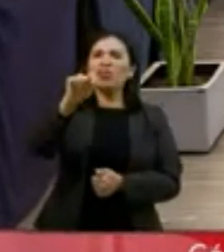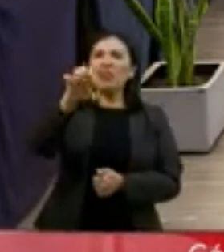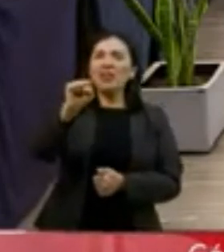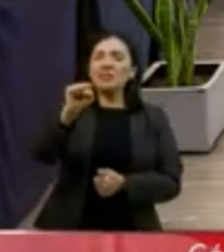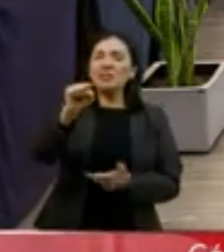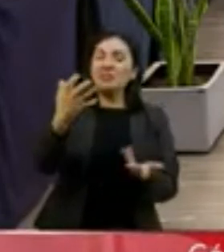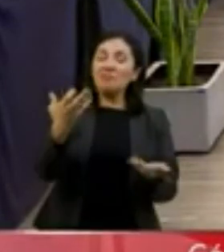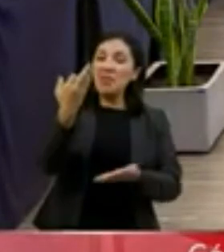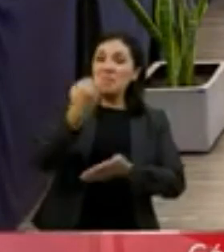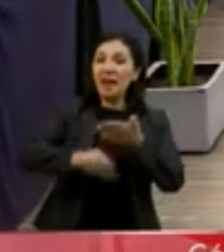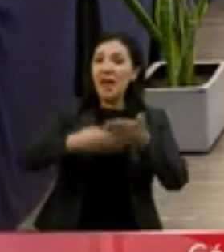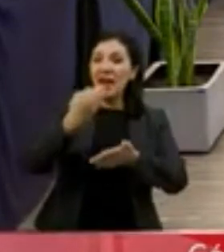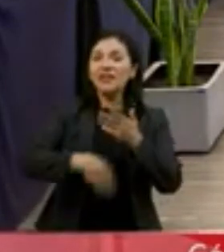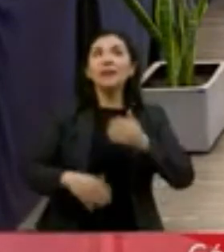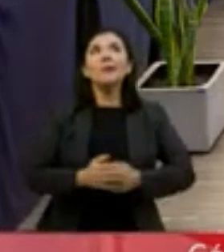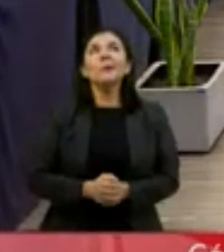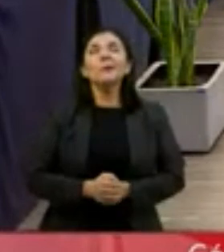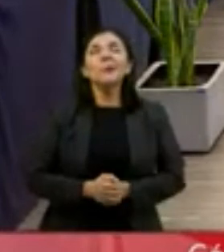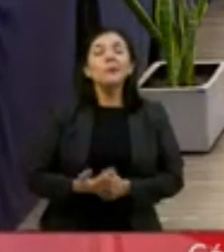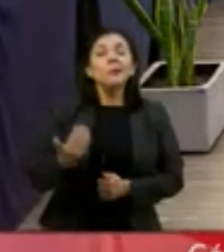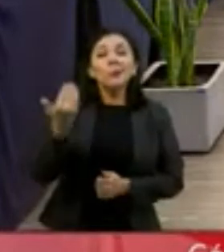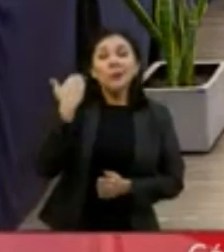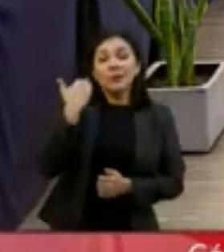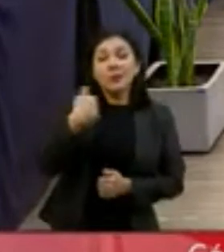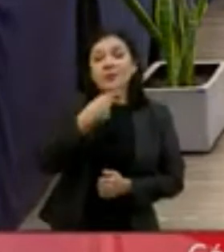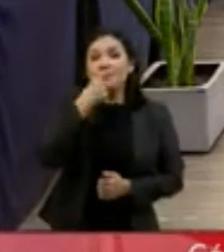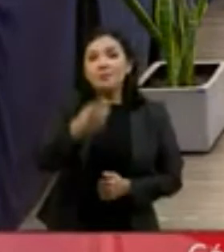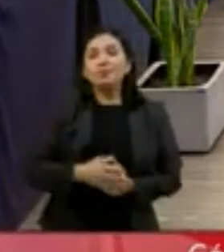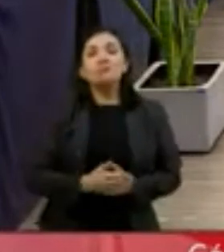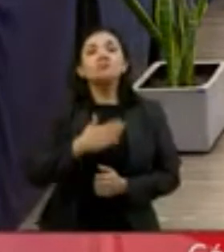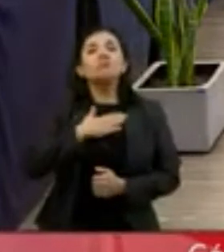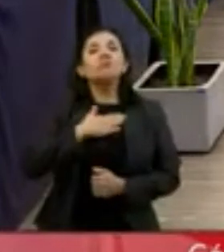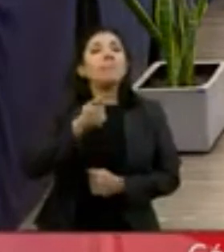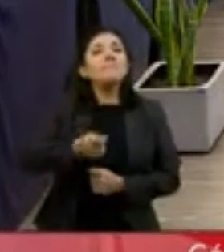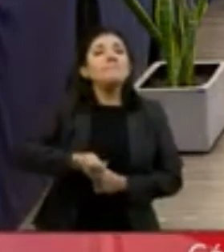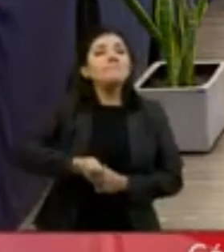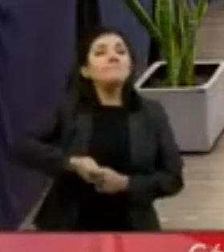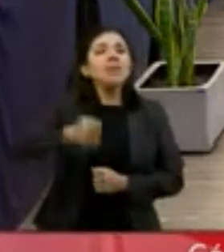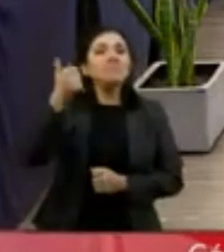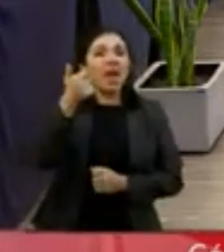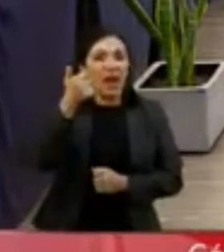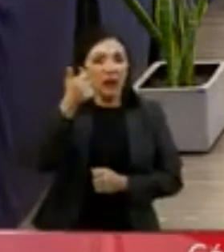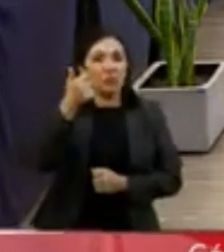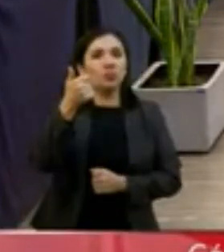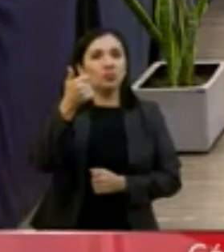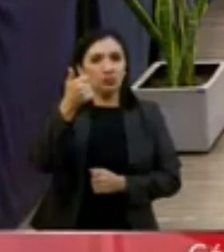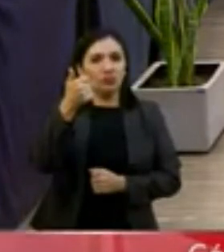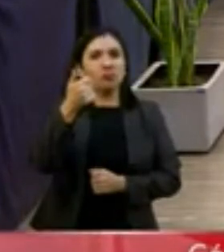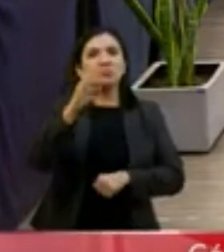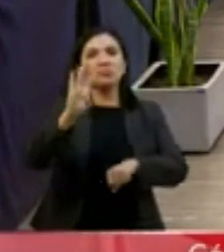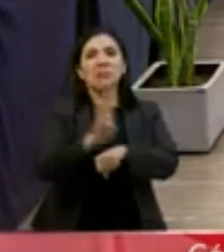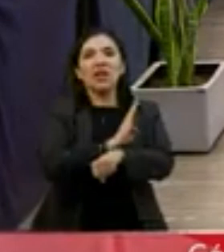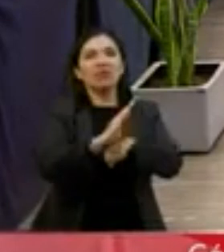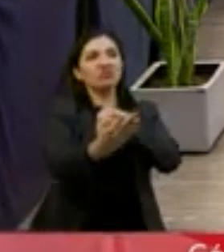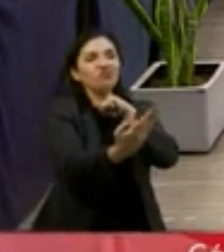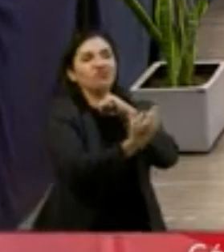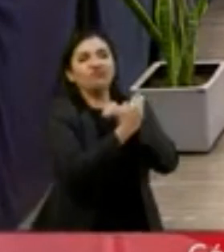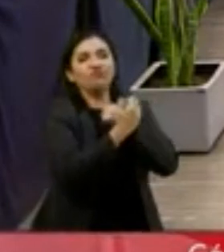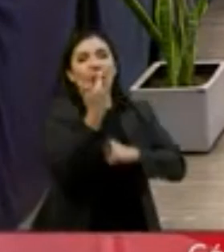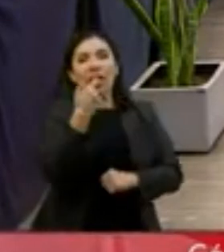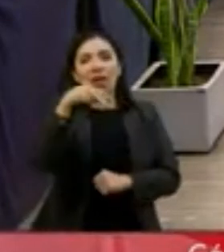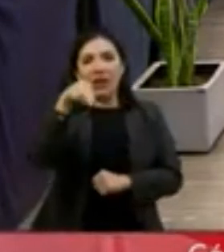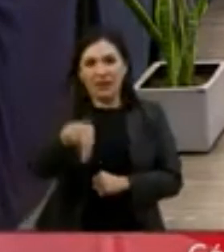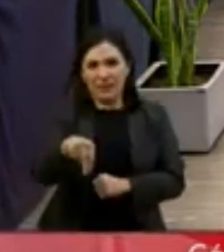Cortés cuando le decía que yo fui el primero y primer beneficiado de la guardia nacional